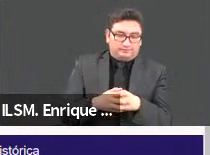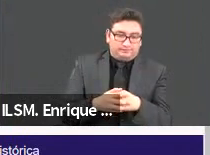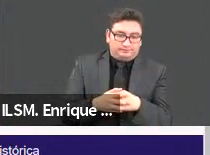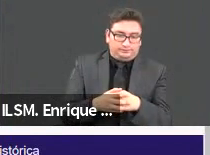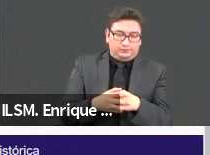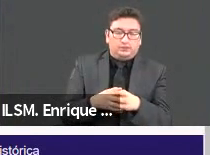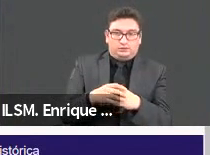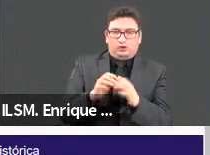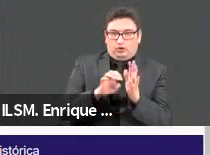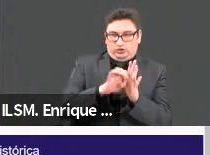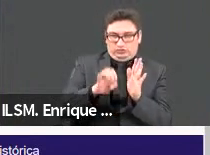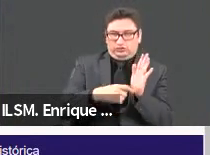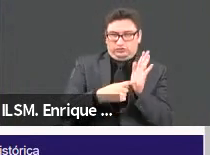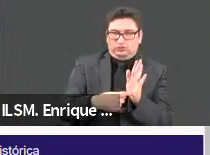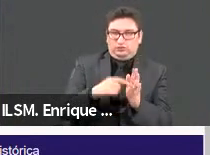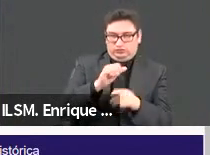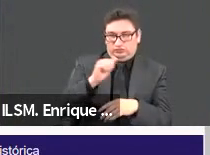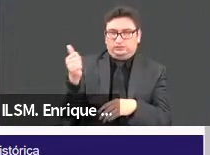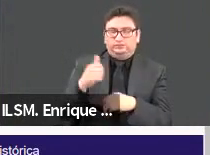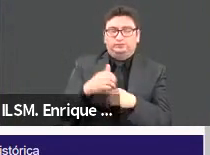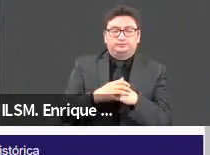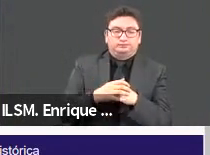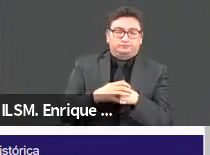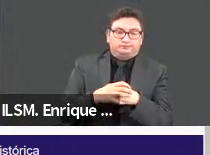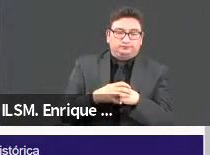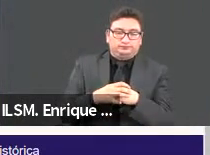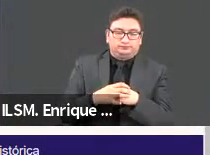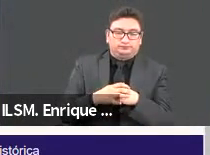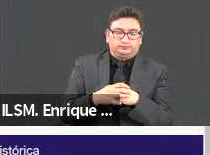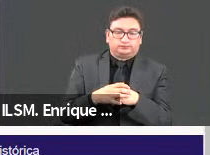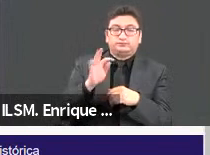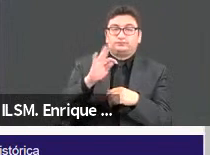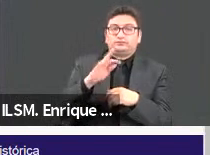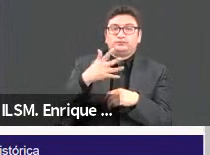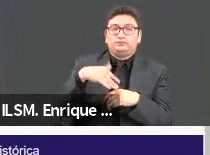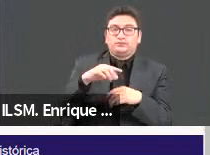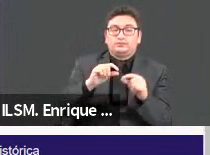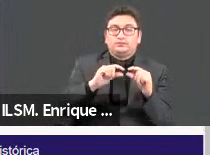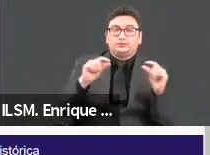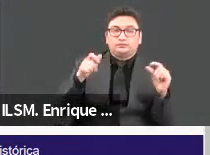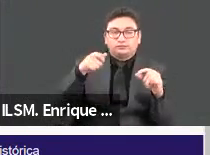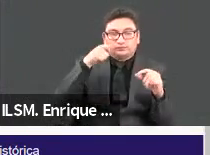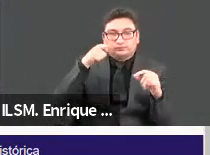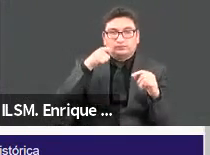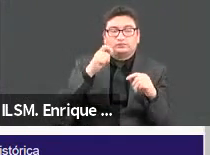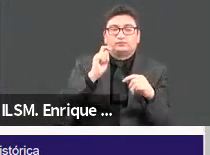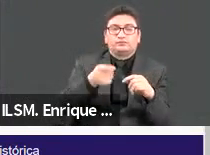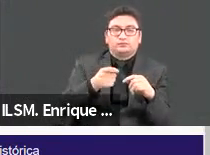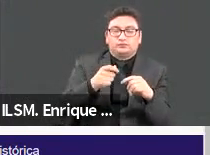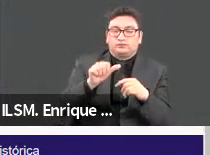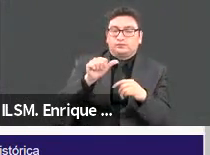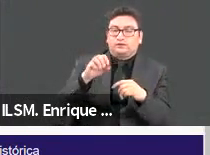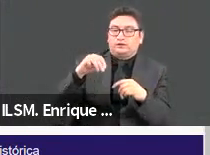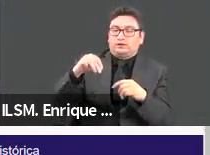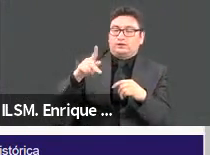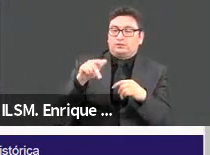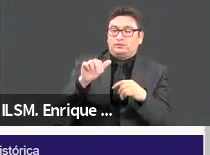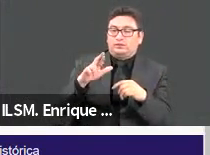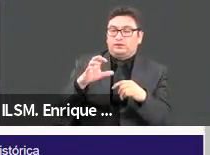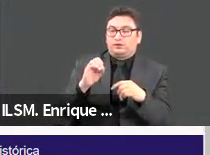otro ejemplo, quisiéramos realizar una búsqueda de amparo